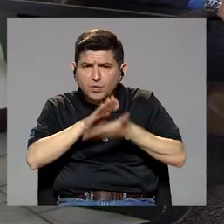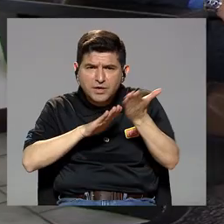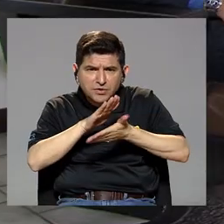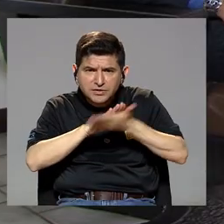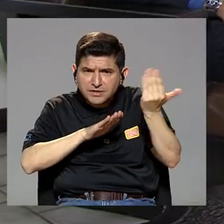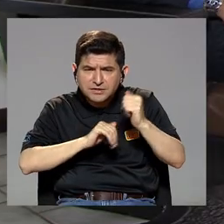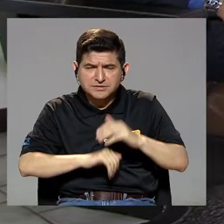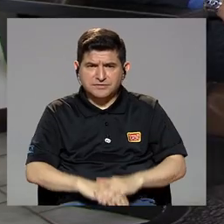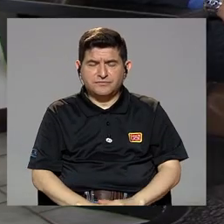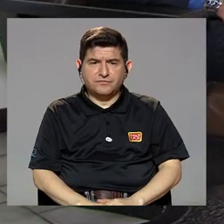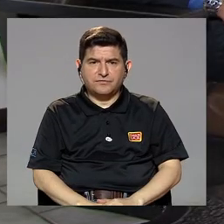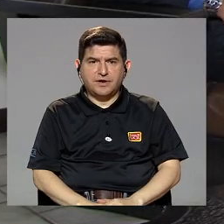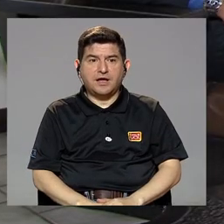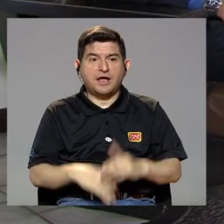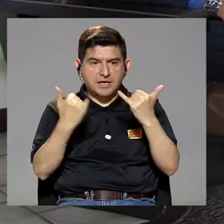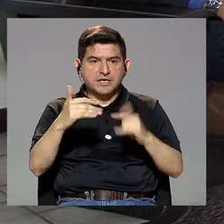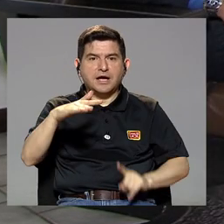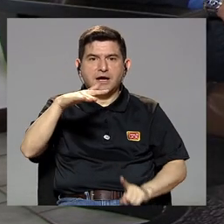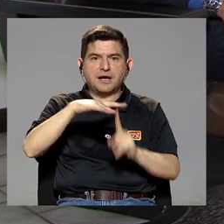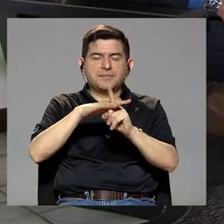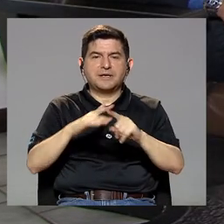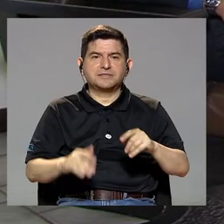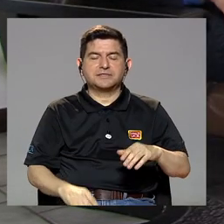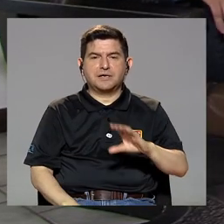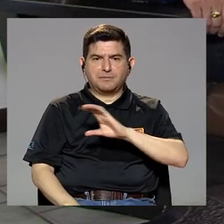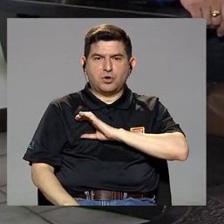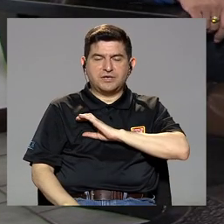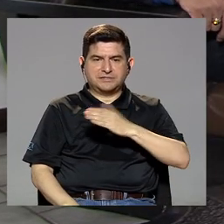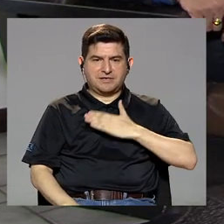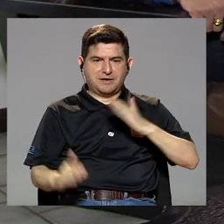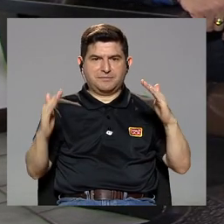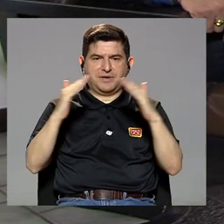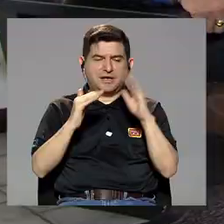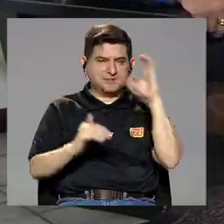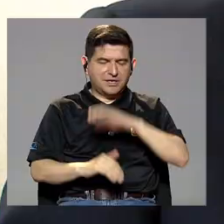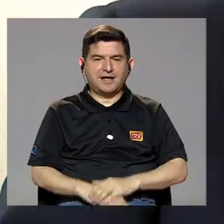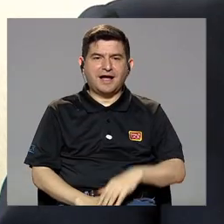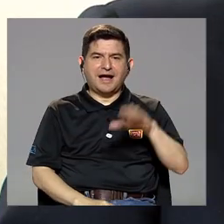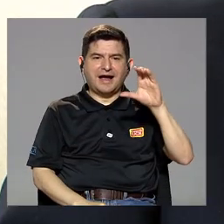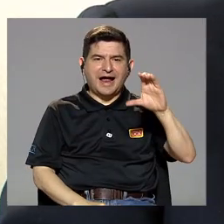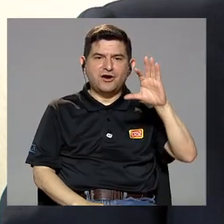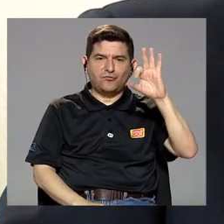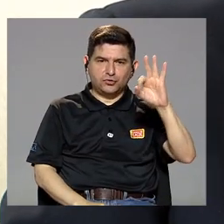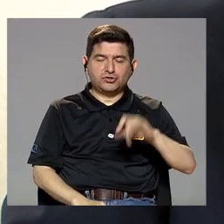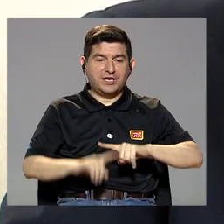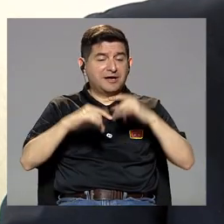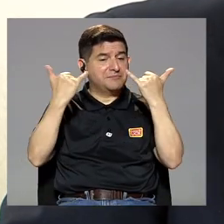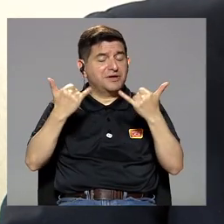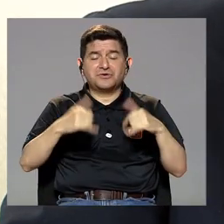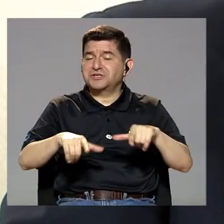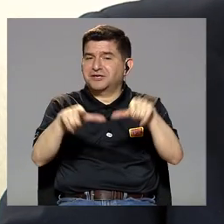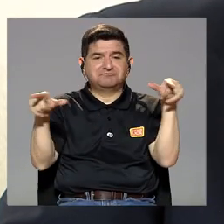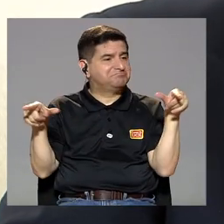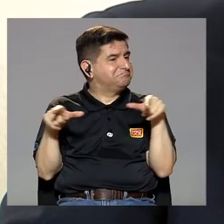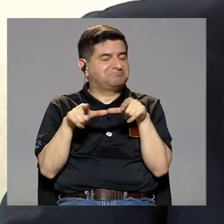llegaron a mi casa llegó la policía a mi casa a buscar a carlos pero ya no estaba